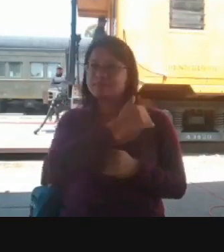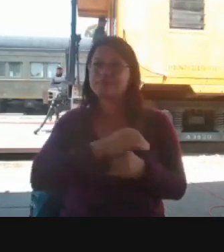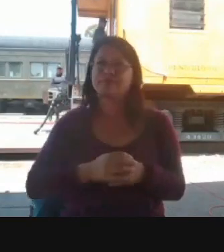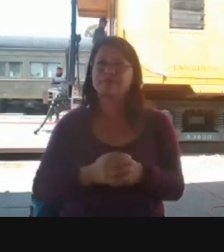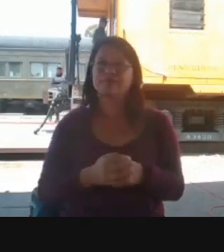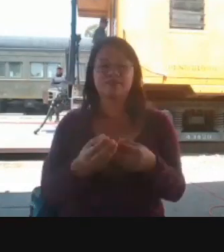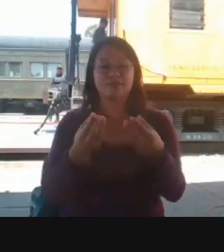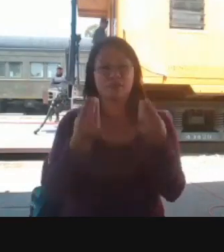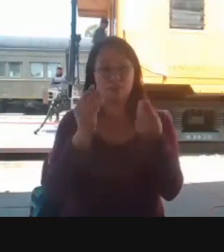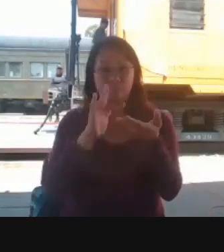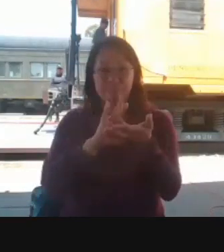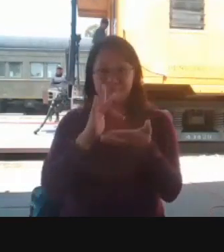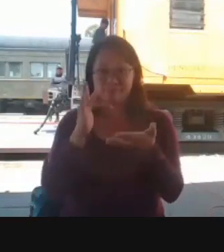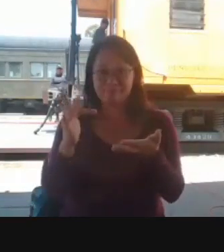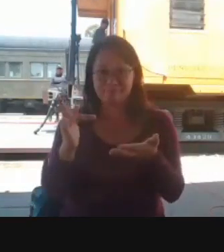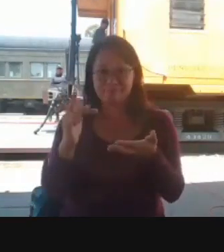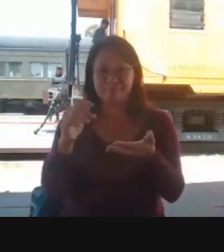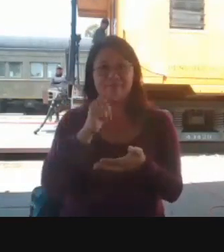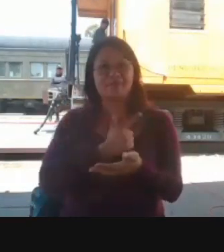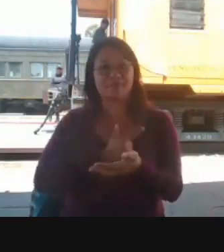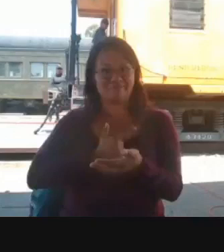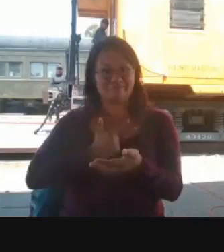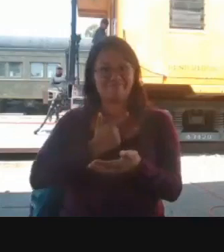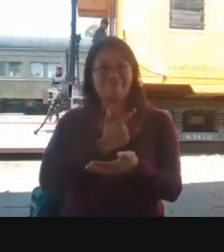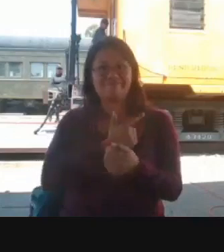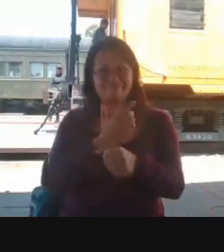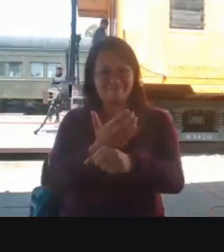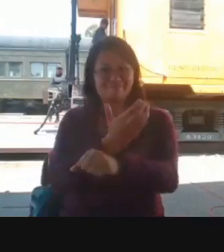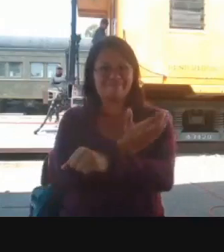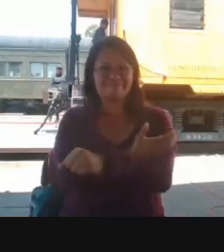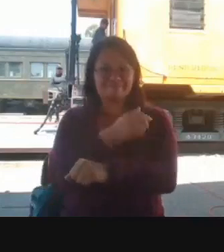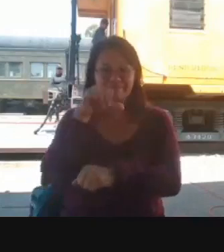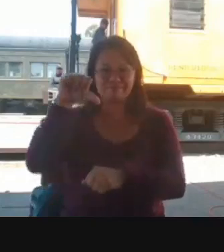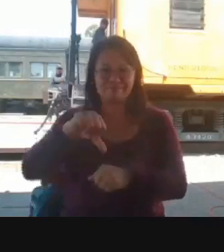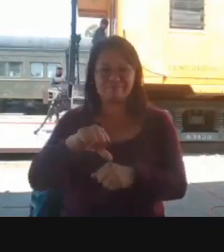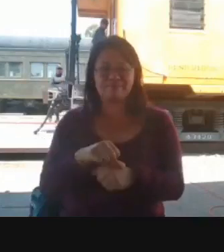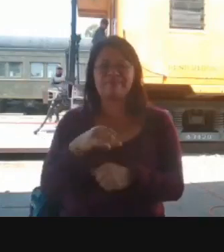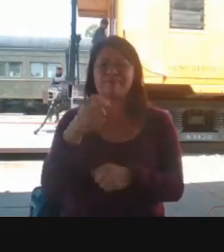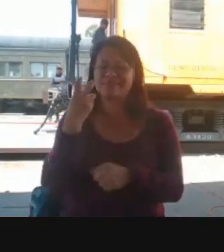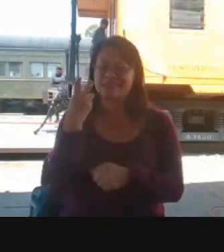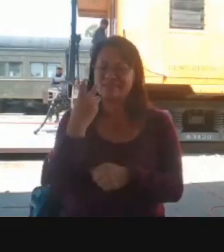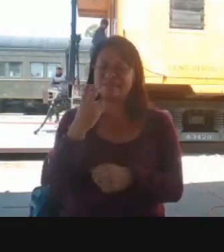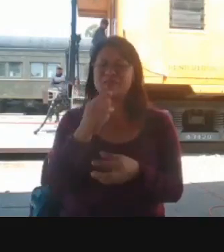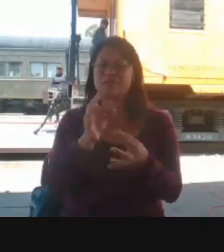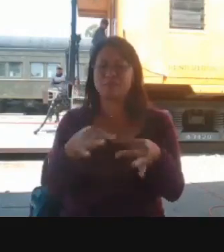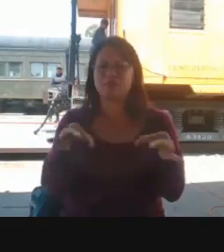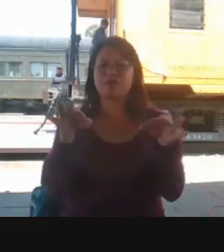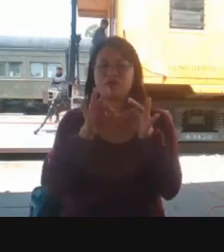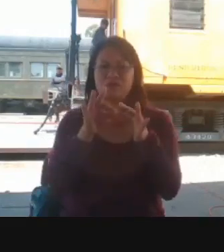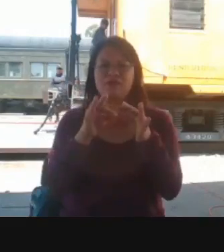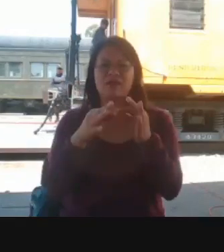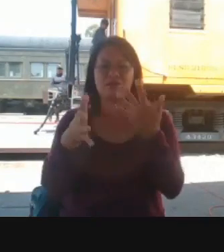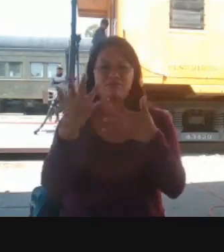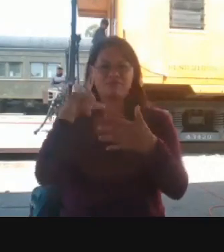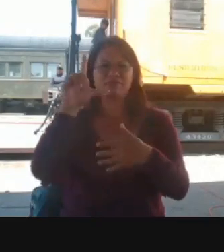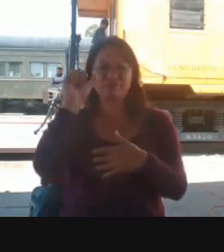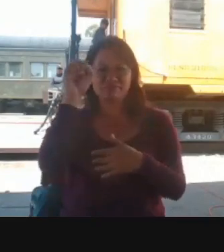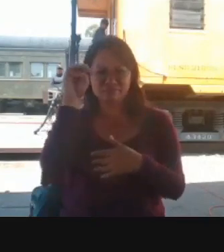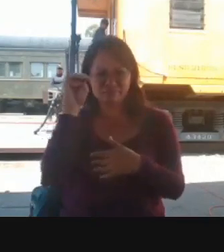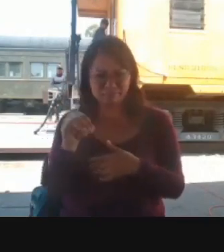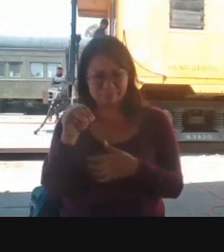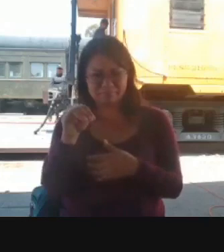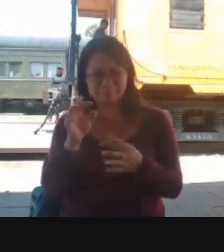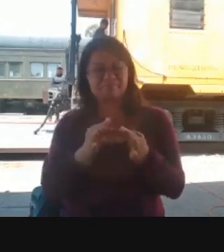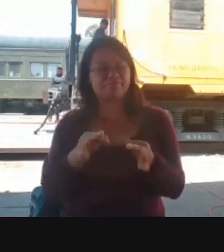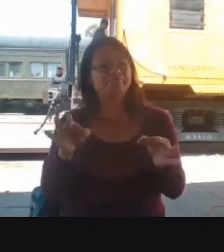Muchísimas gracias. De un gusto poder estar acá. Aparte, muy interesante que estén haciendo la traducción al lenguaje de señas mexicana, la